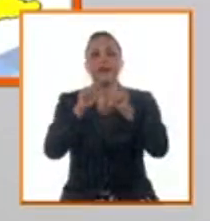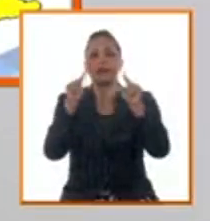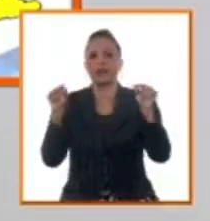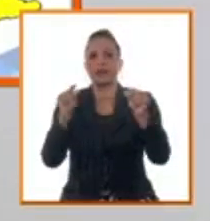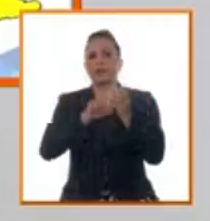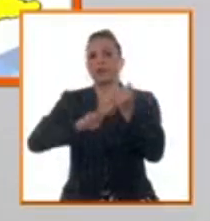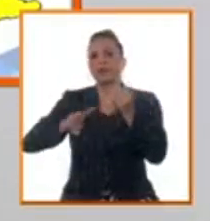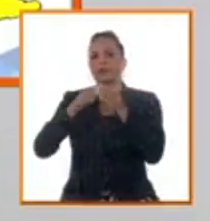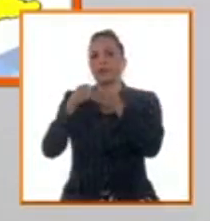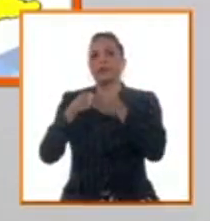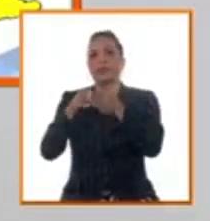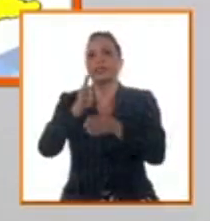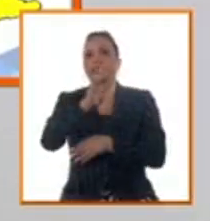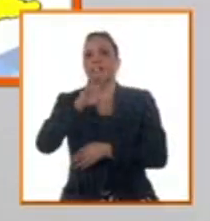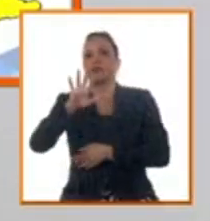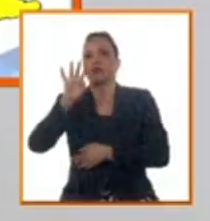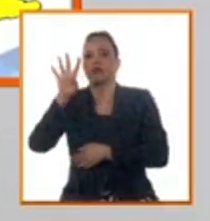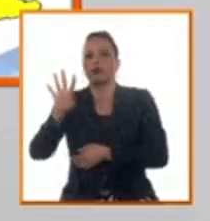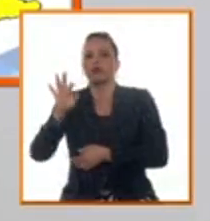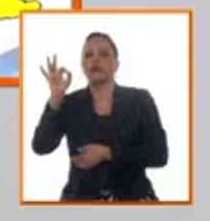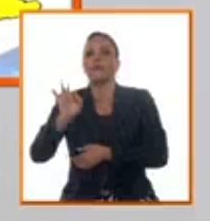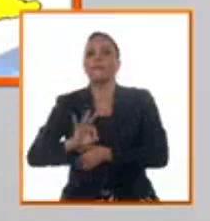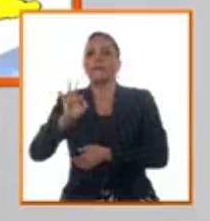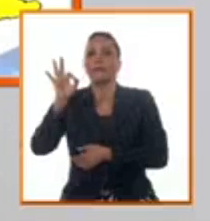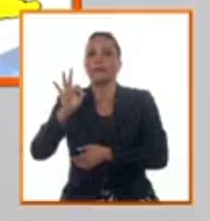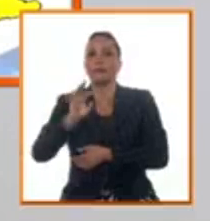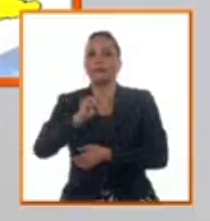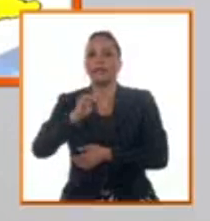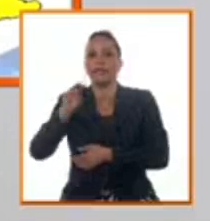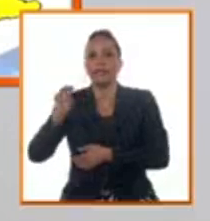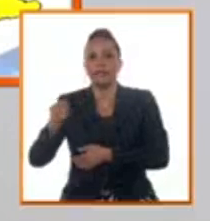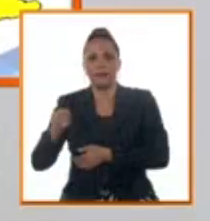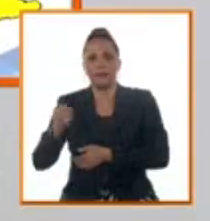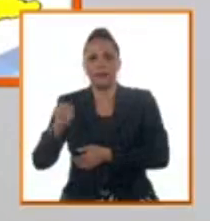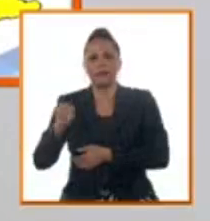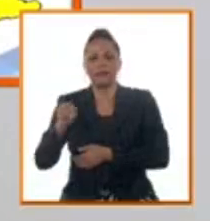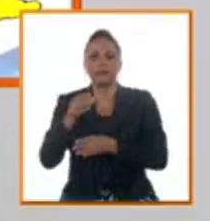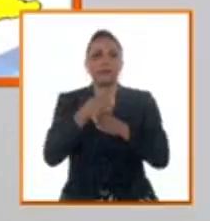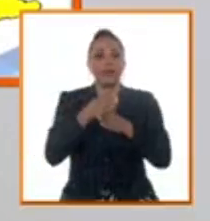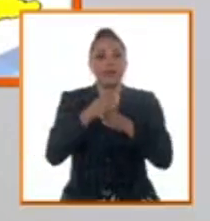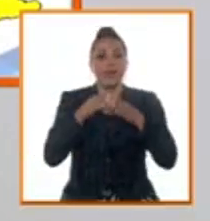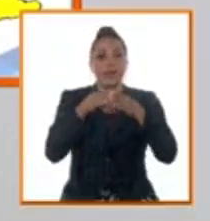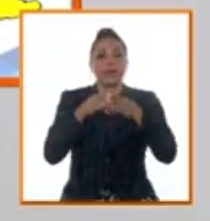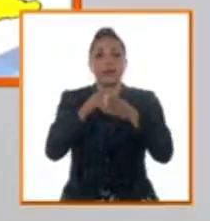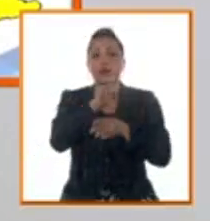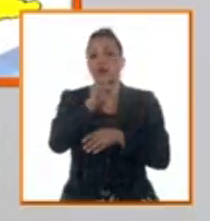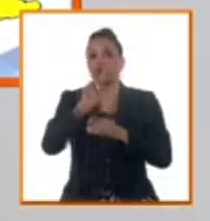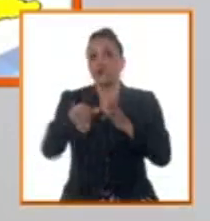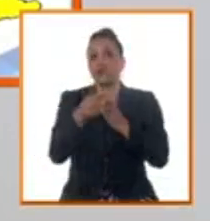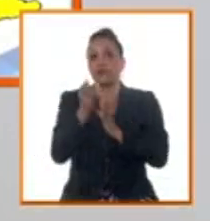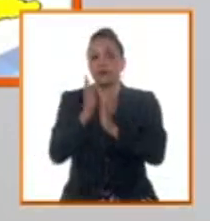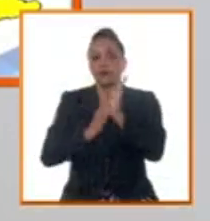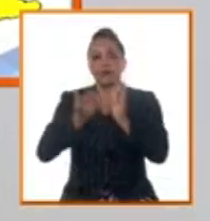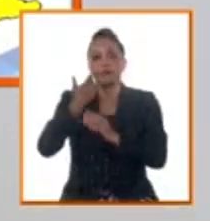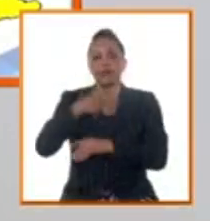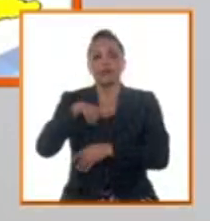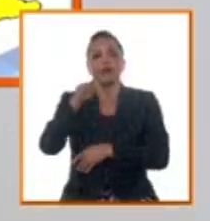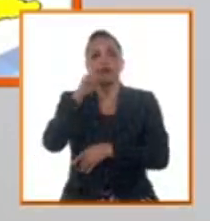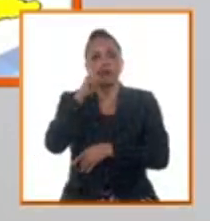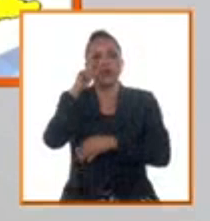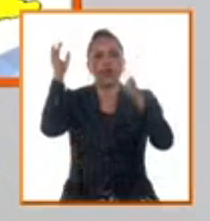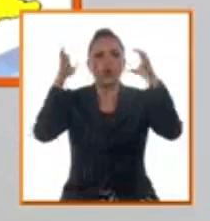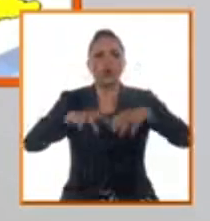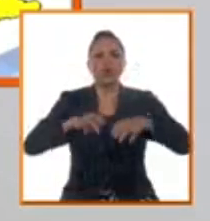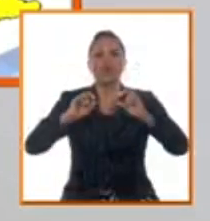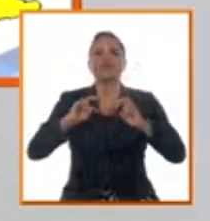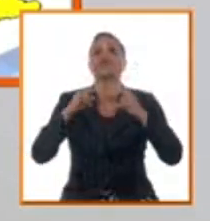provincia de Granma con 354 milímetros. Esto significa que en Granma, en los primeros 11 días del mes de junio, ha llovido el